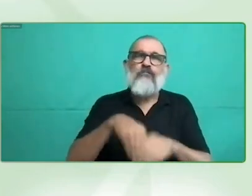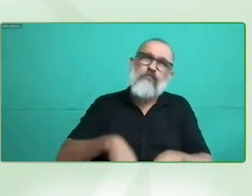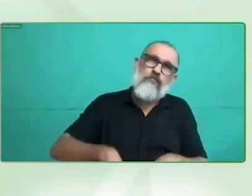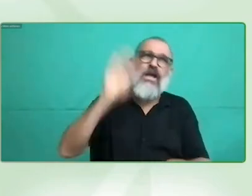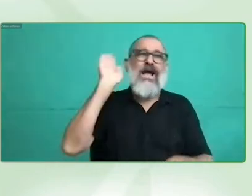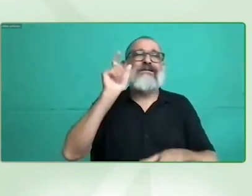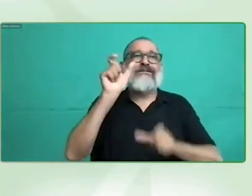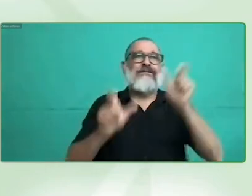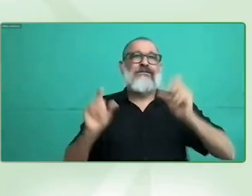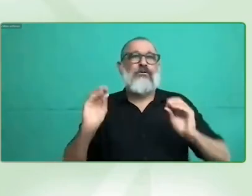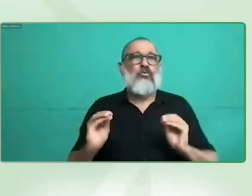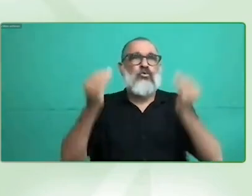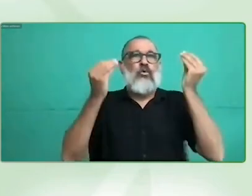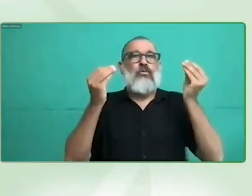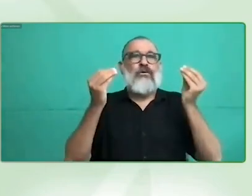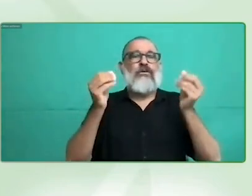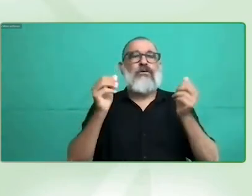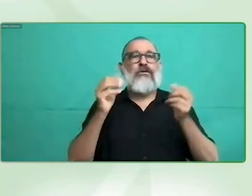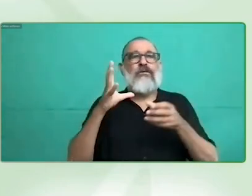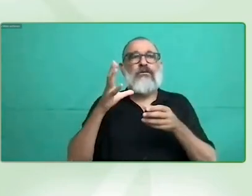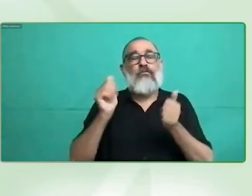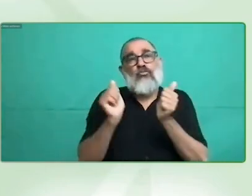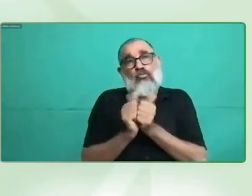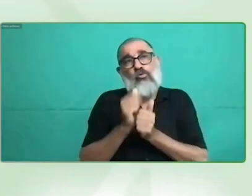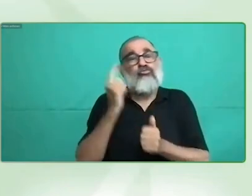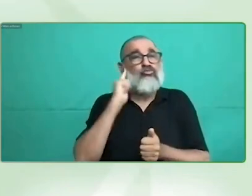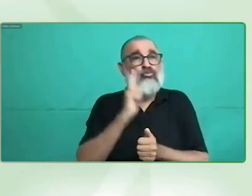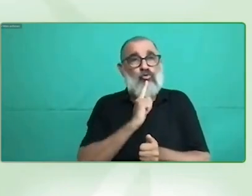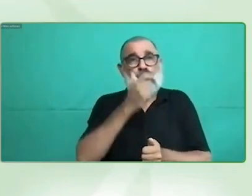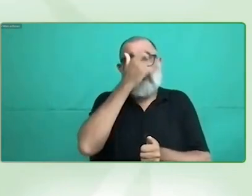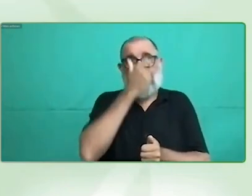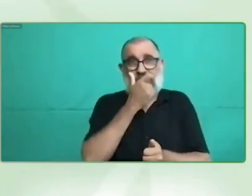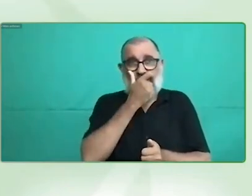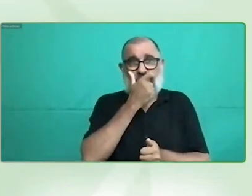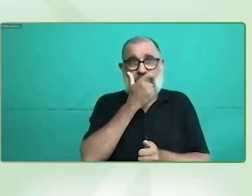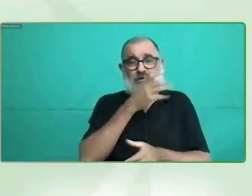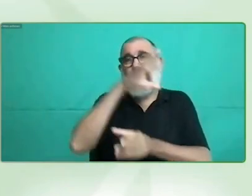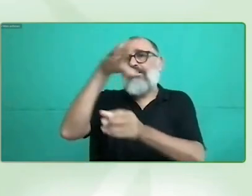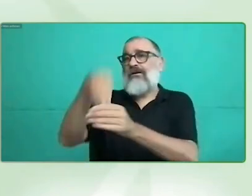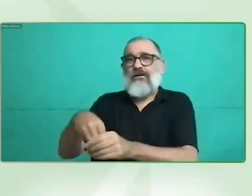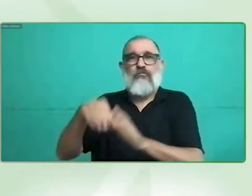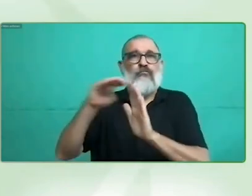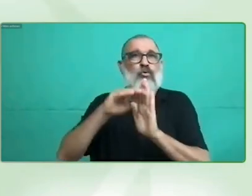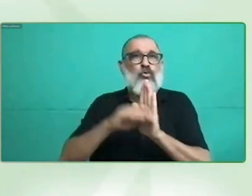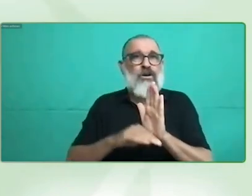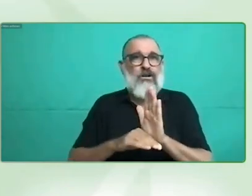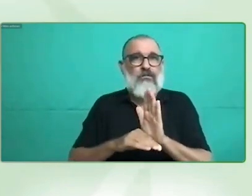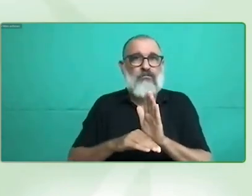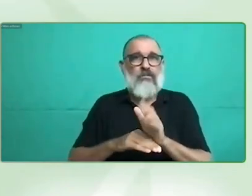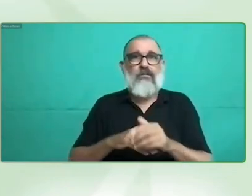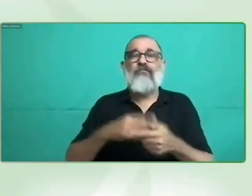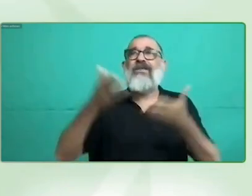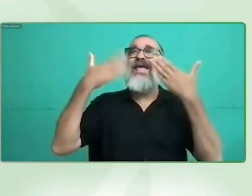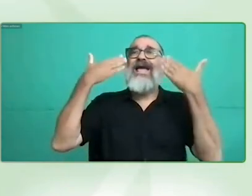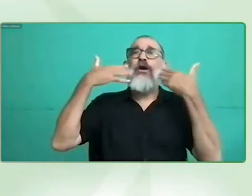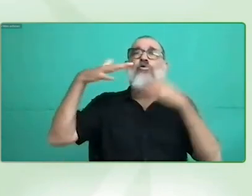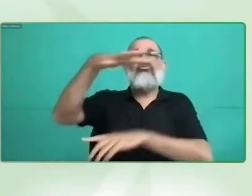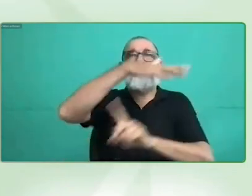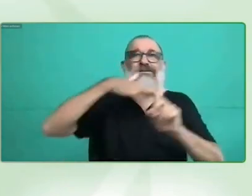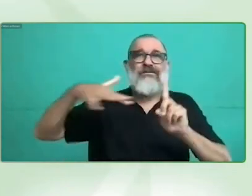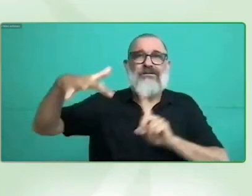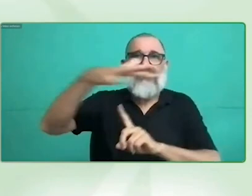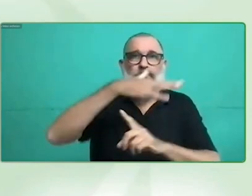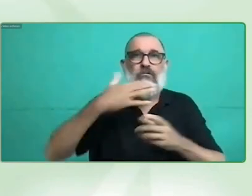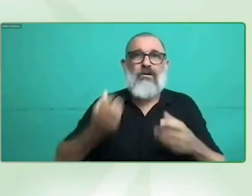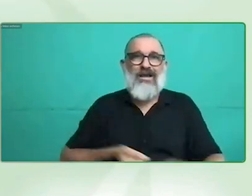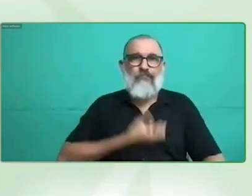peruano. Continuar acompañándoles siempre desde un enfoque donde sean ellos y ellas los autores